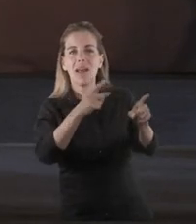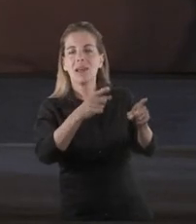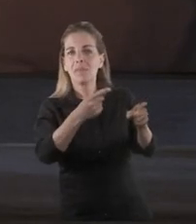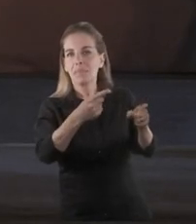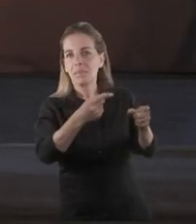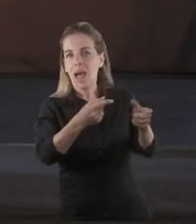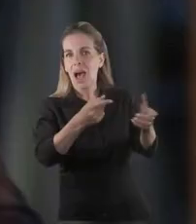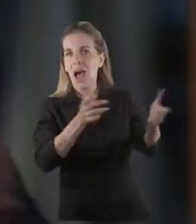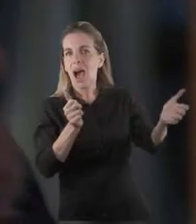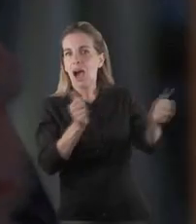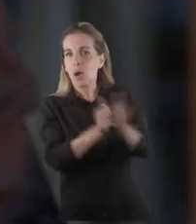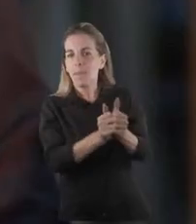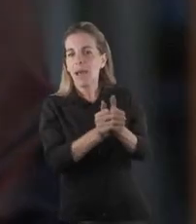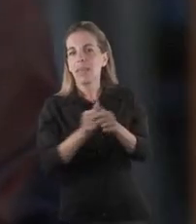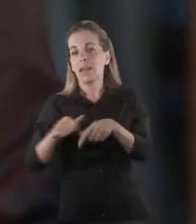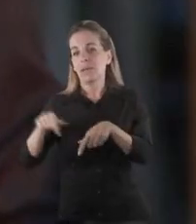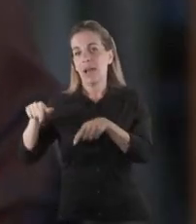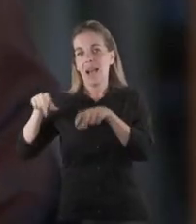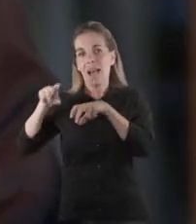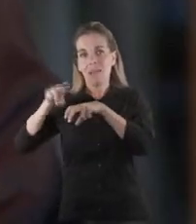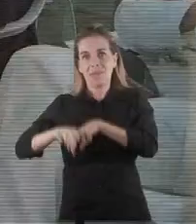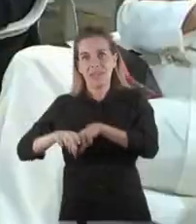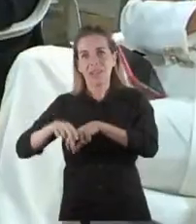Julieta que nos acompaña en la mesa.